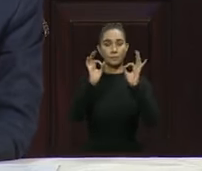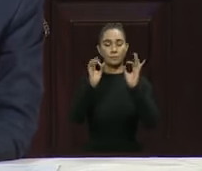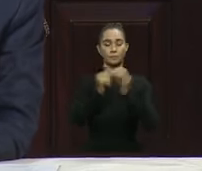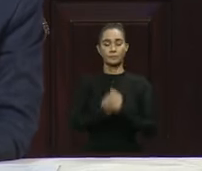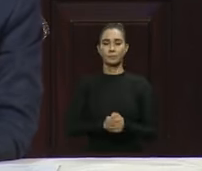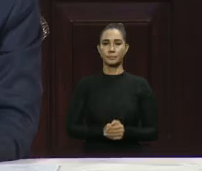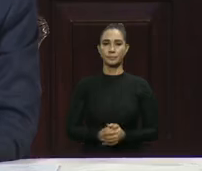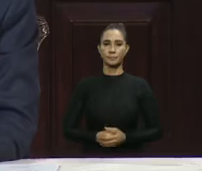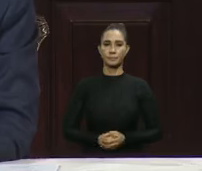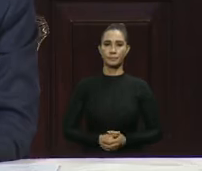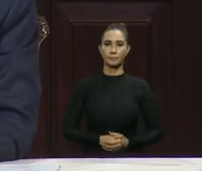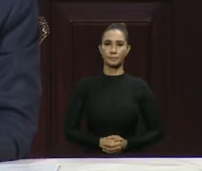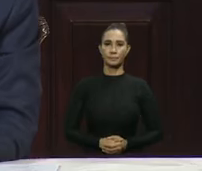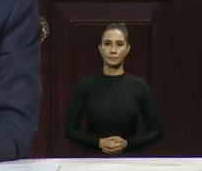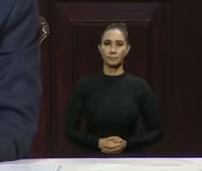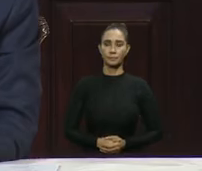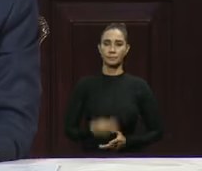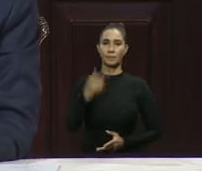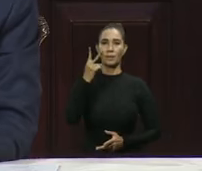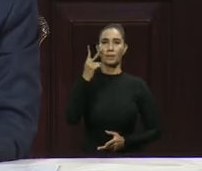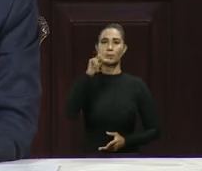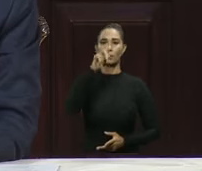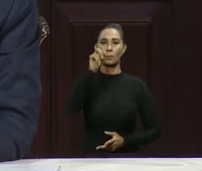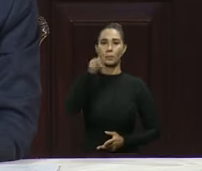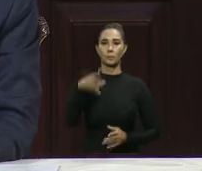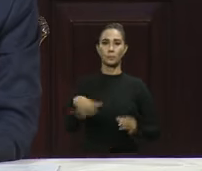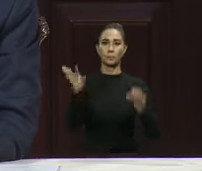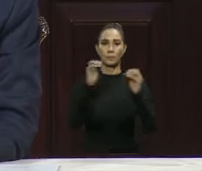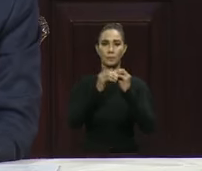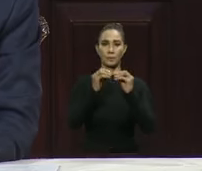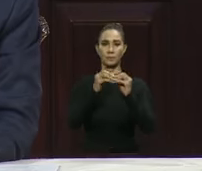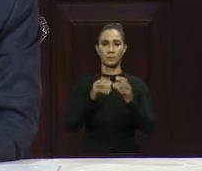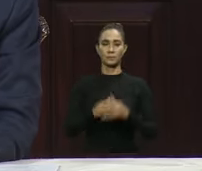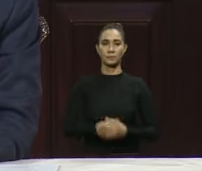Dos más, Jorge. El presidente aprueba.